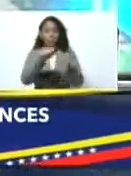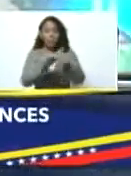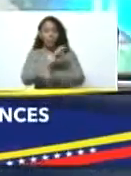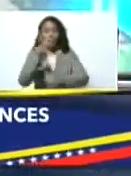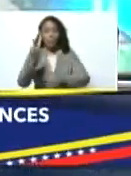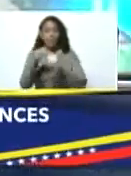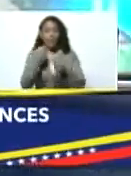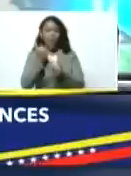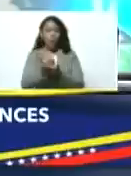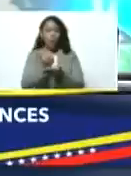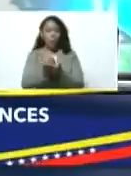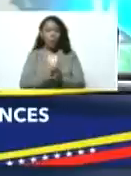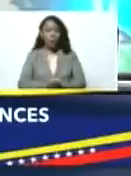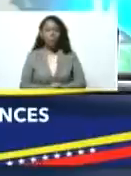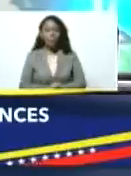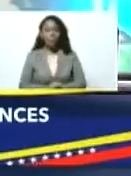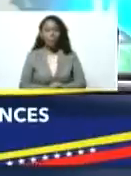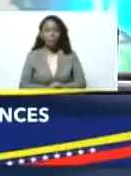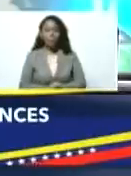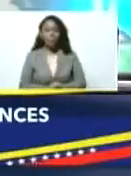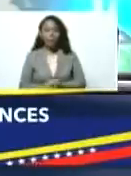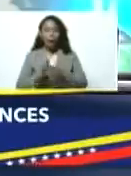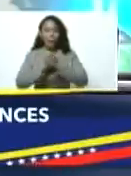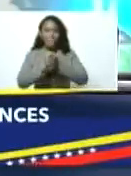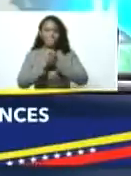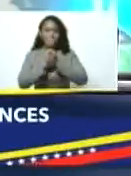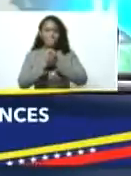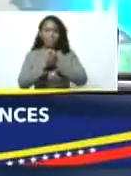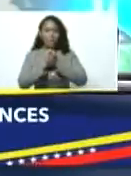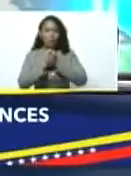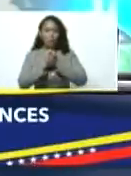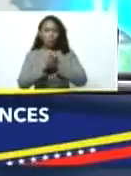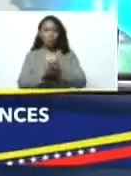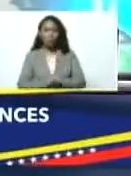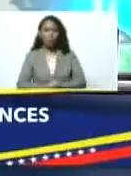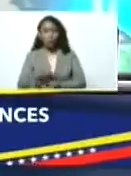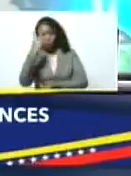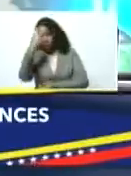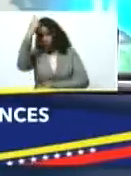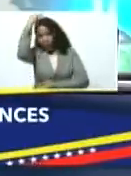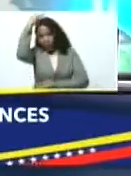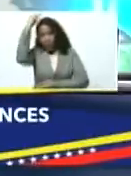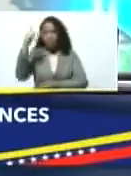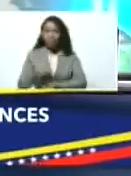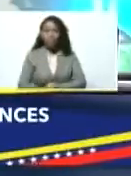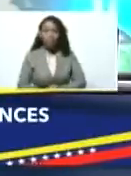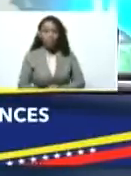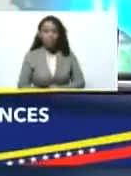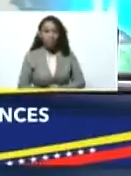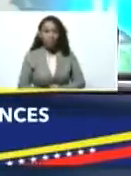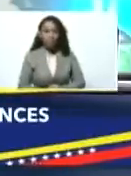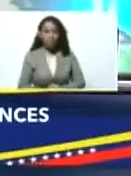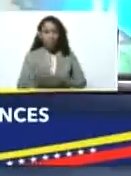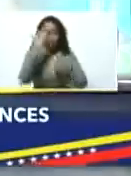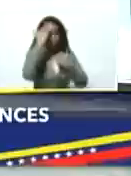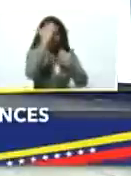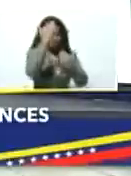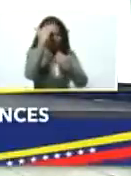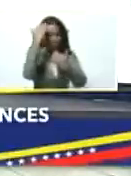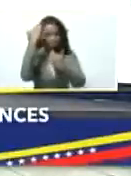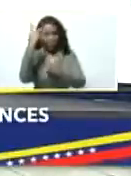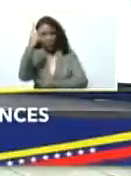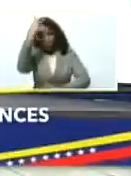de Economía, compañero Taret Oeysami, Salam Aleikum Taret.